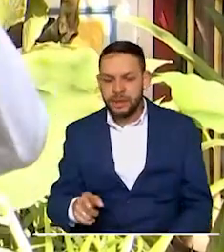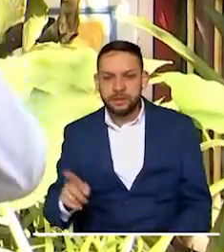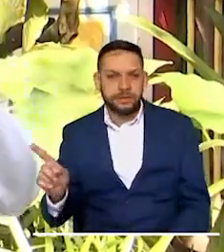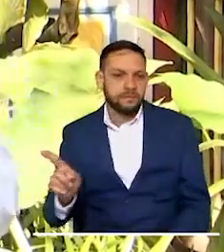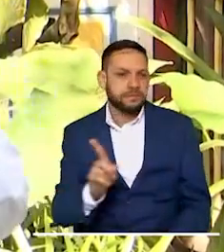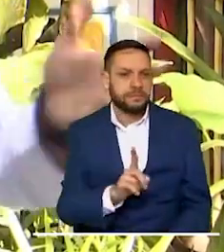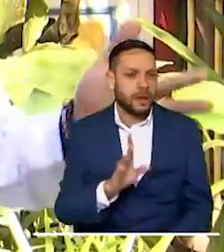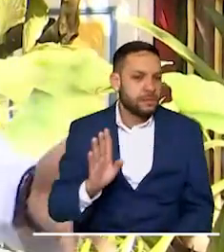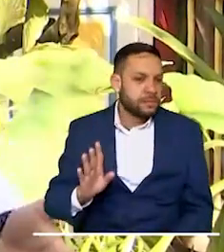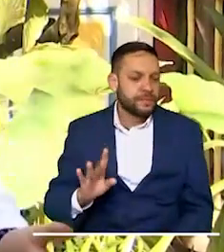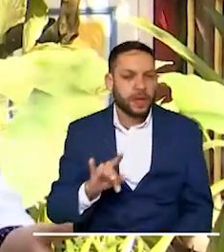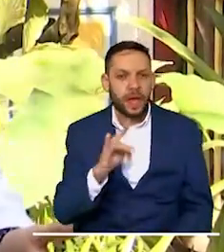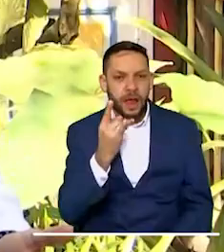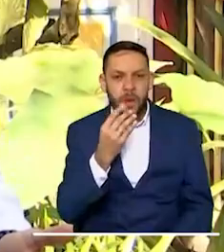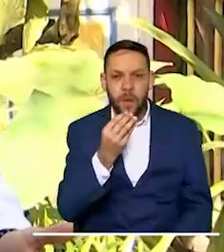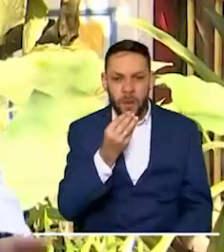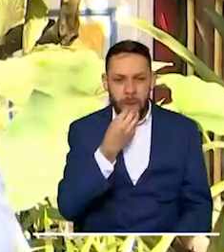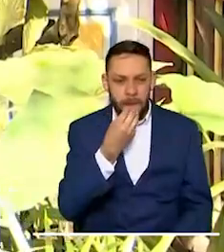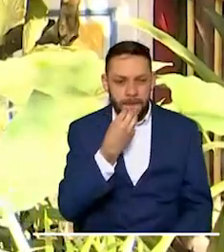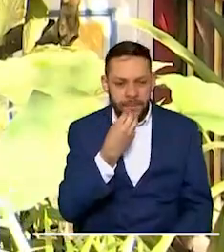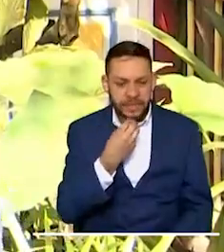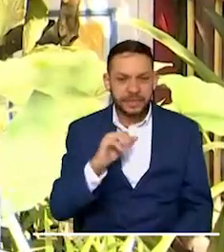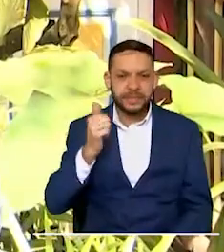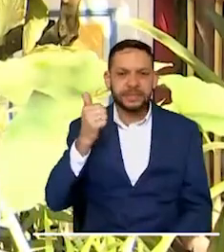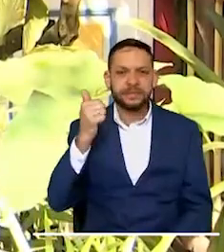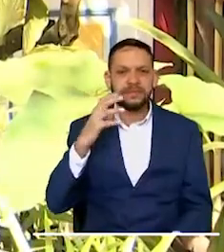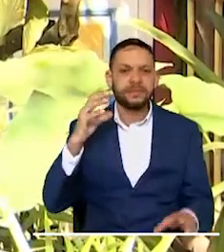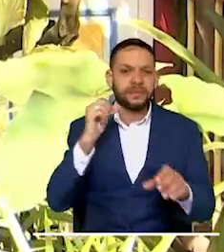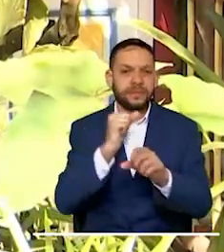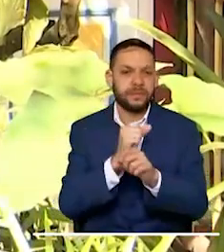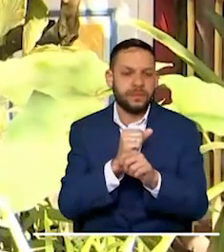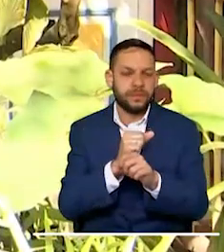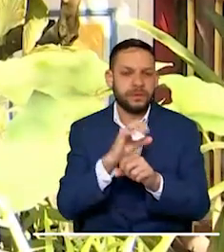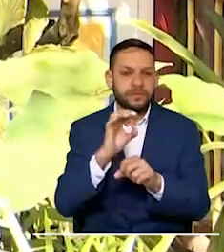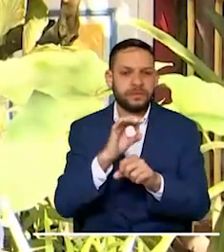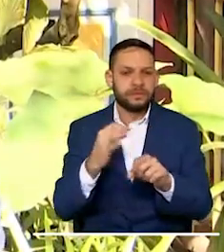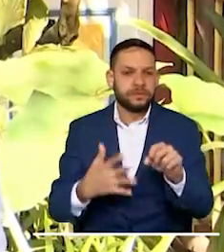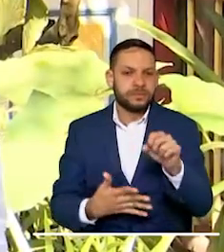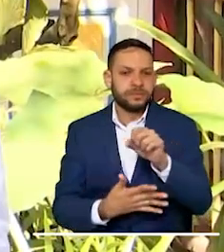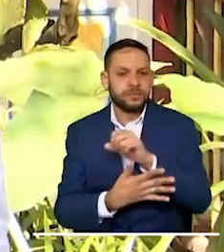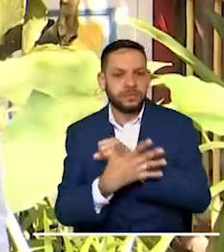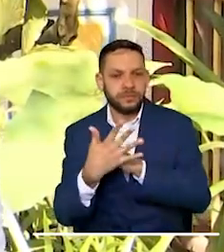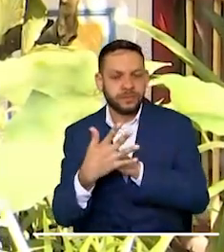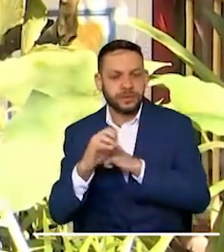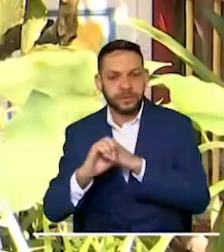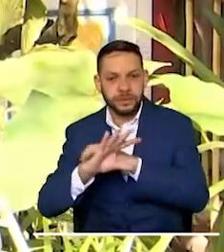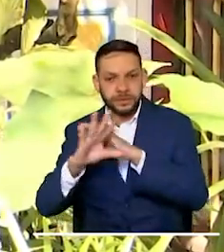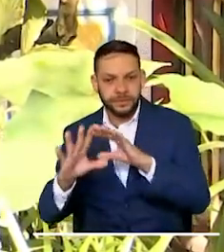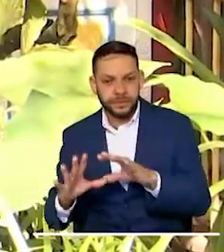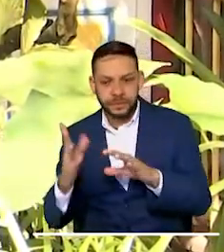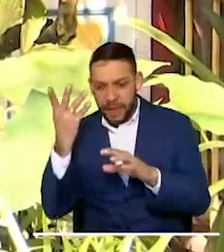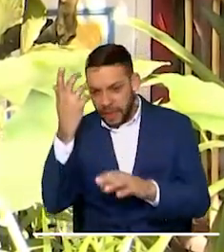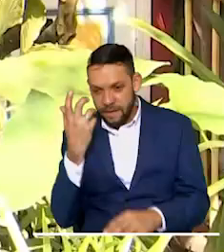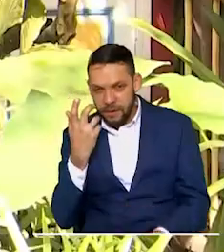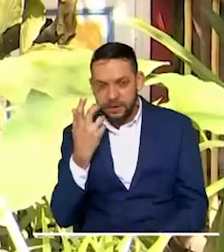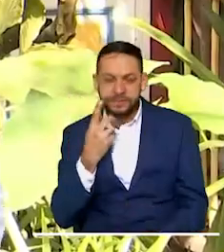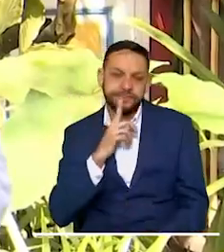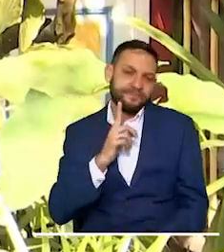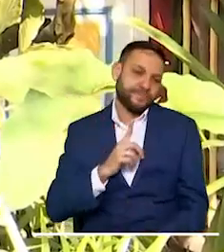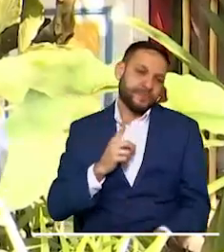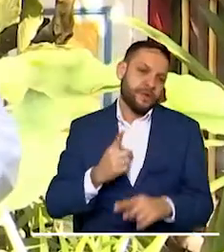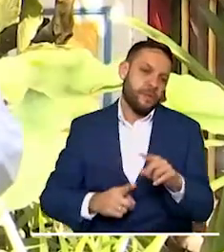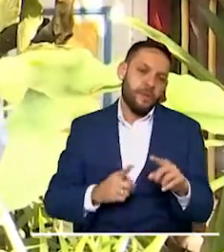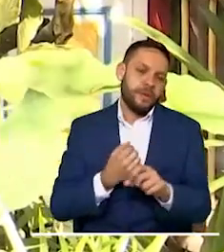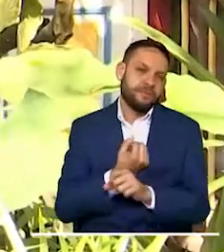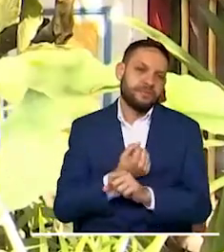y comió alguna cosita a las 10 de la noche y va y lo realiza a las 5 de la mañana y entonces los resultados no serán fidedignos y